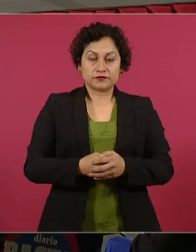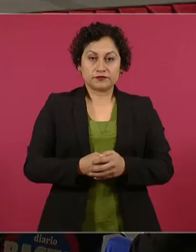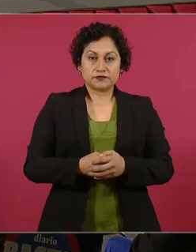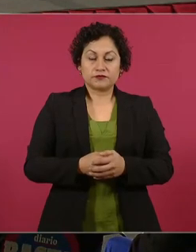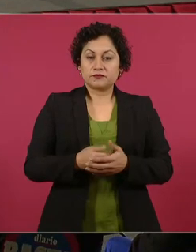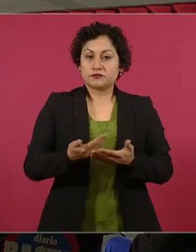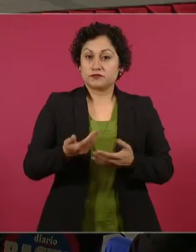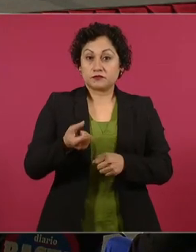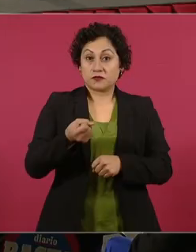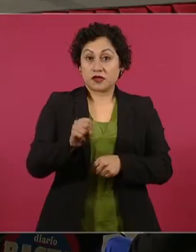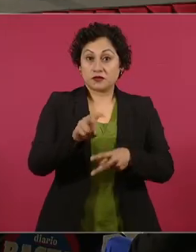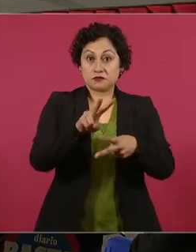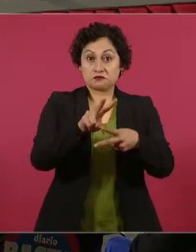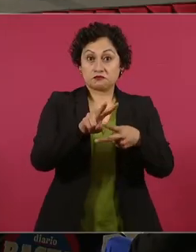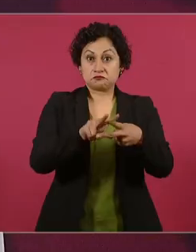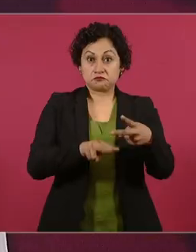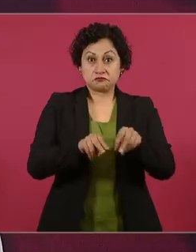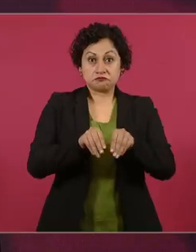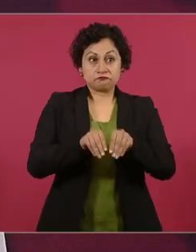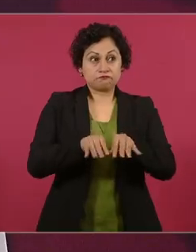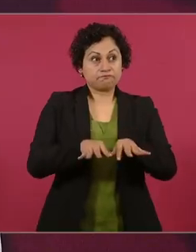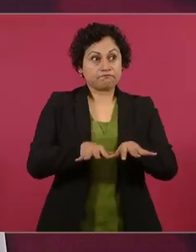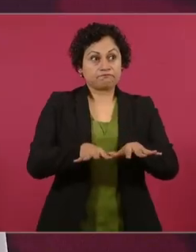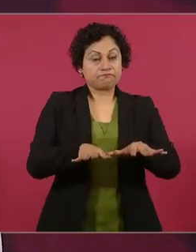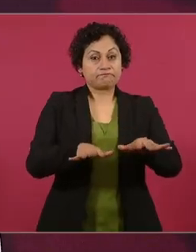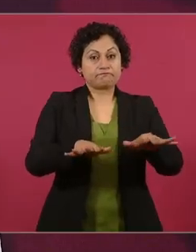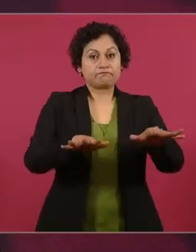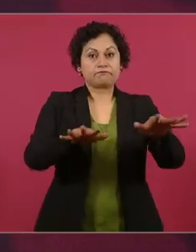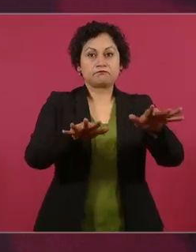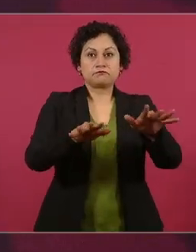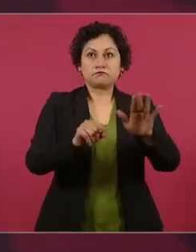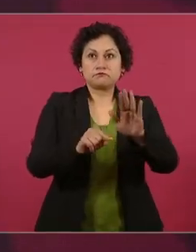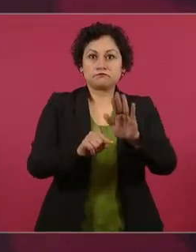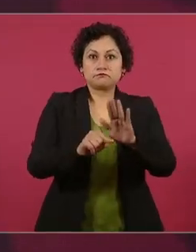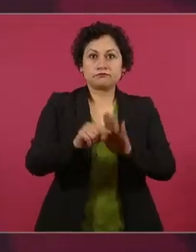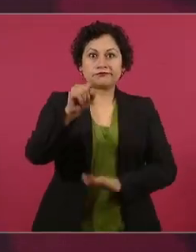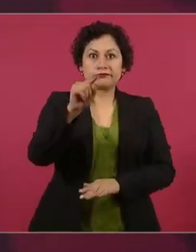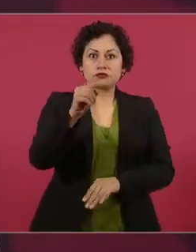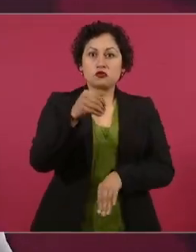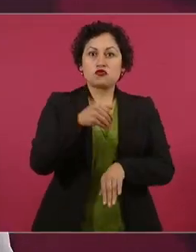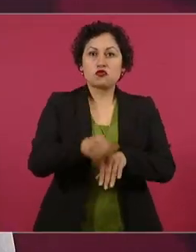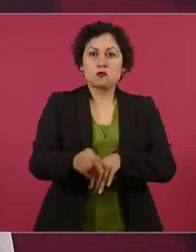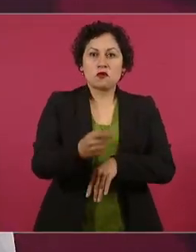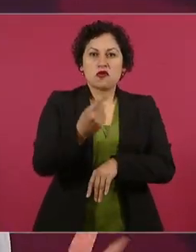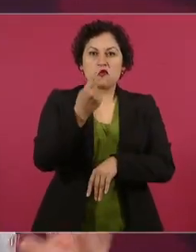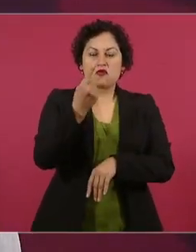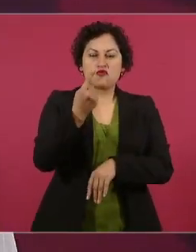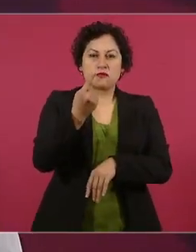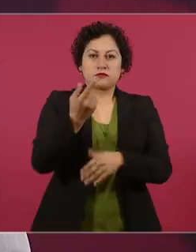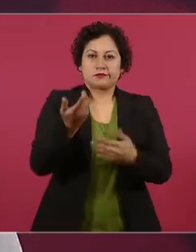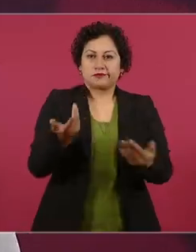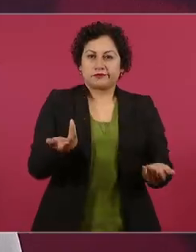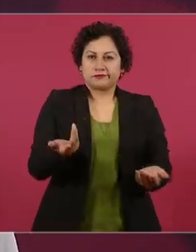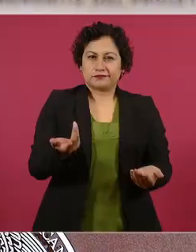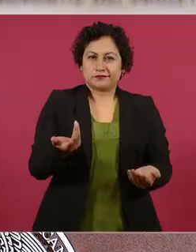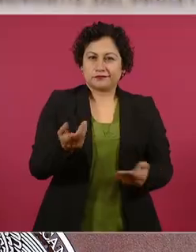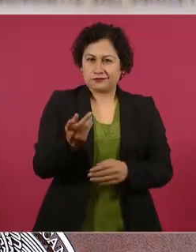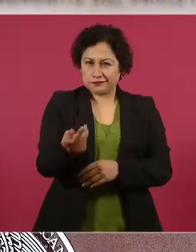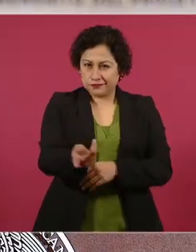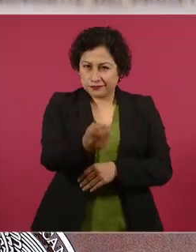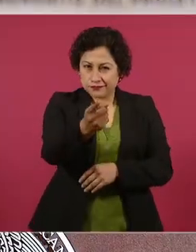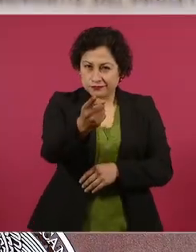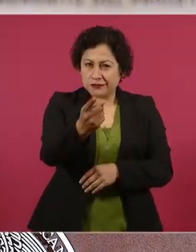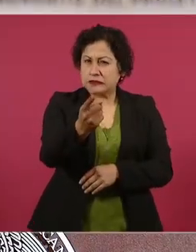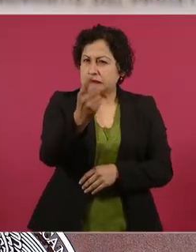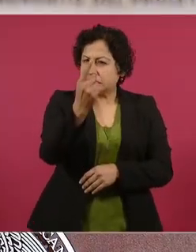México, llega a posicionarse en el número uno. ¿No les parece indecente, inmoral?